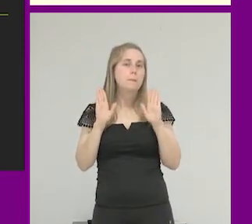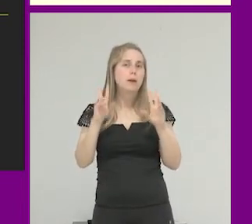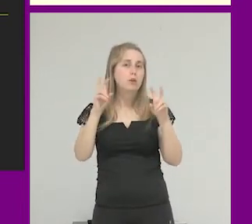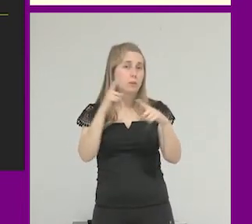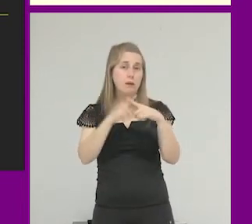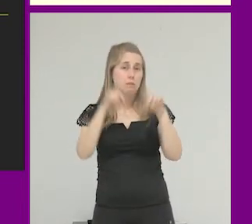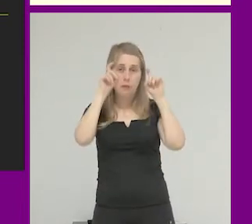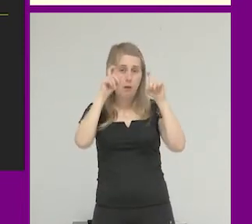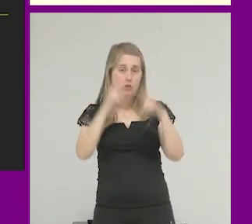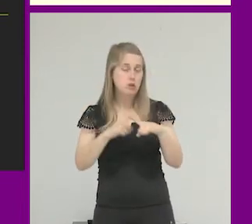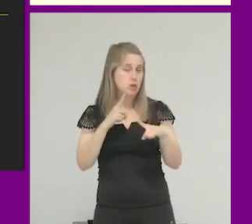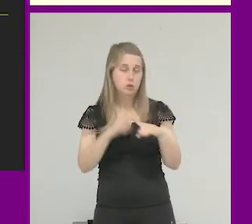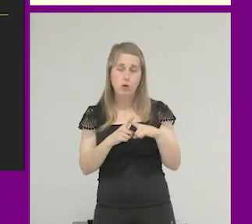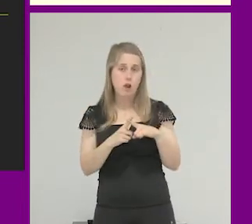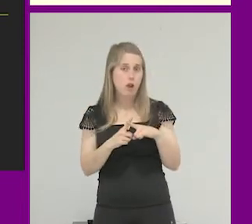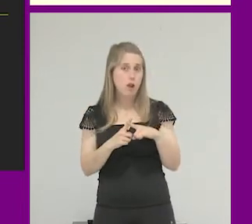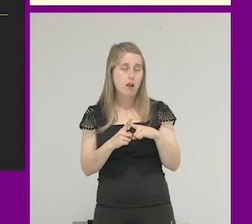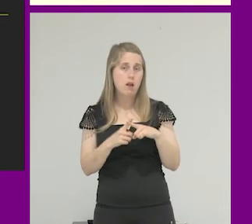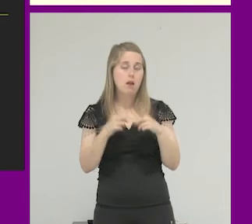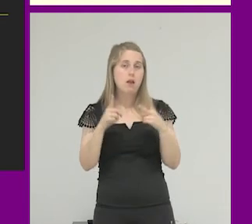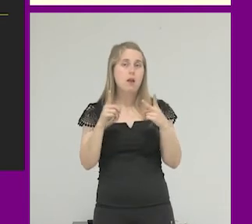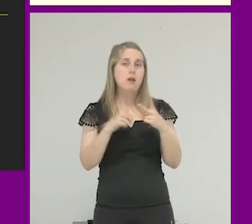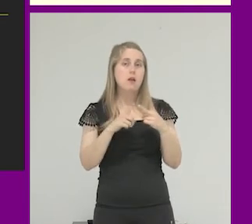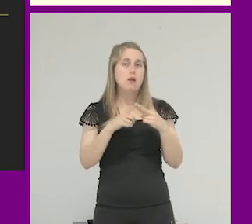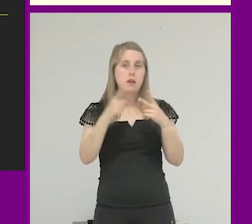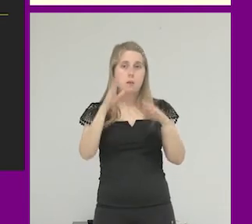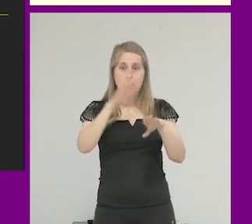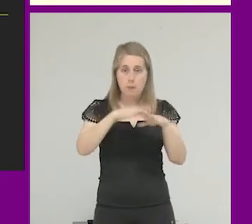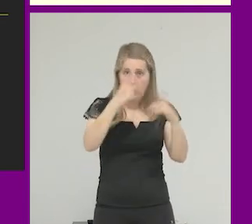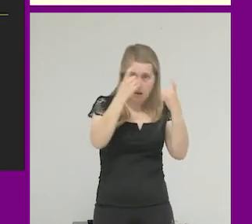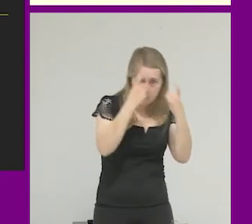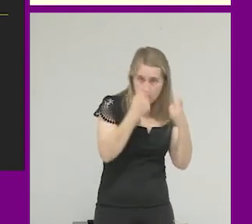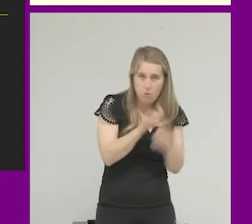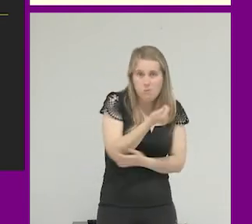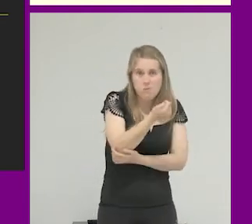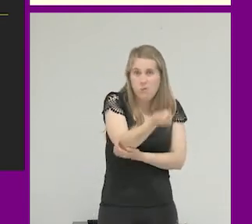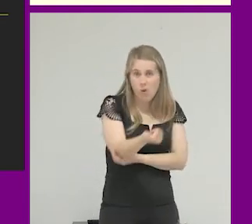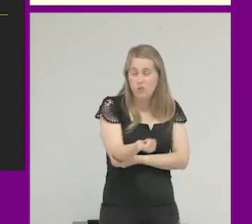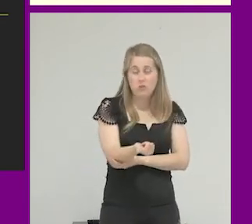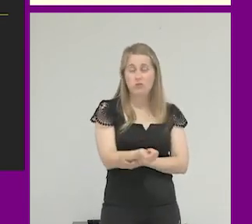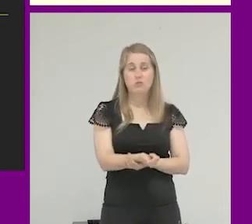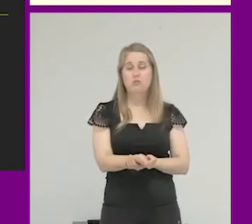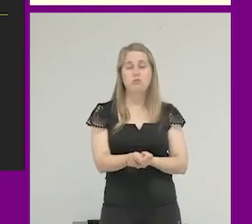sexu heziketaren inguruan eta ikaslei zuzendutakoak oso gutxi.